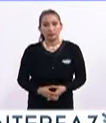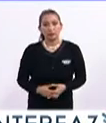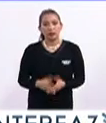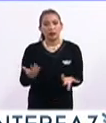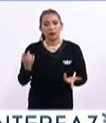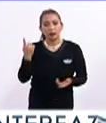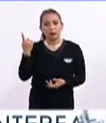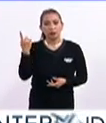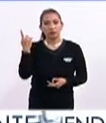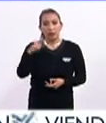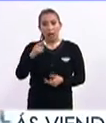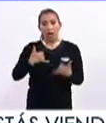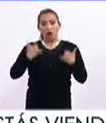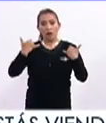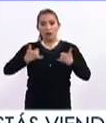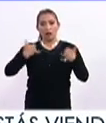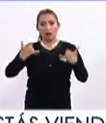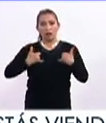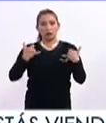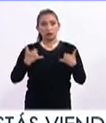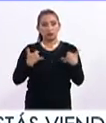es para jóvenes